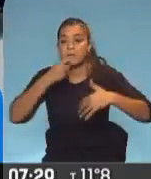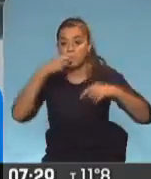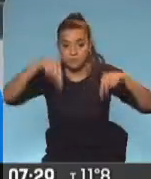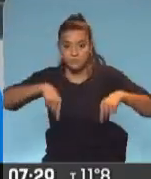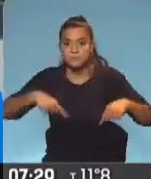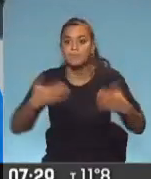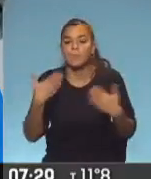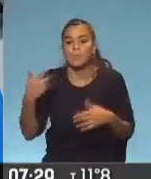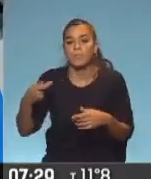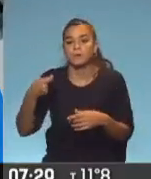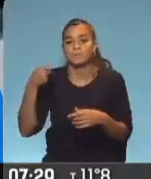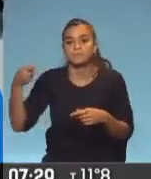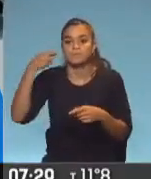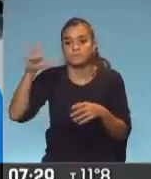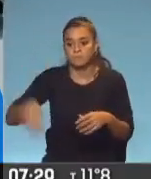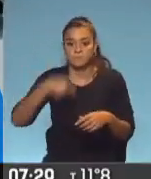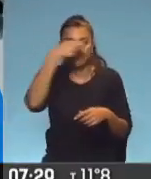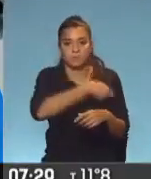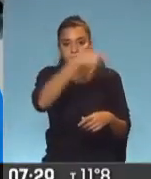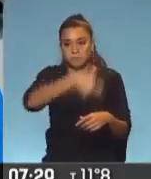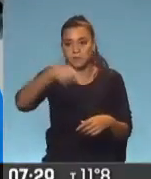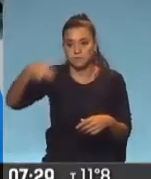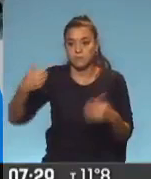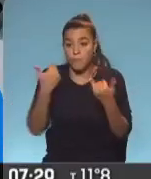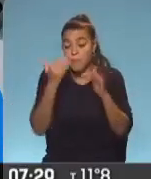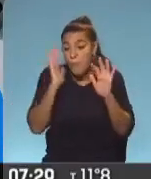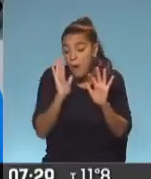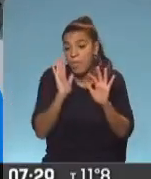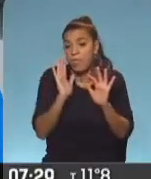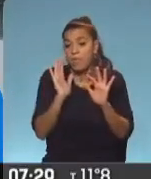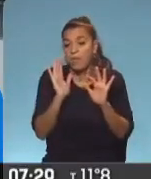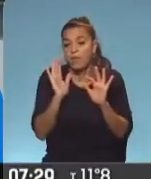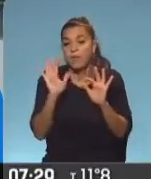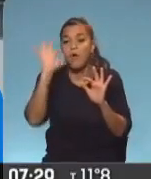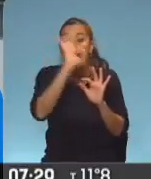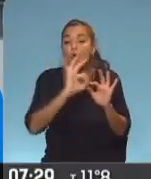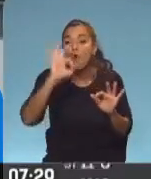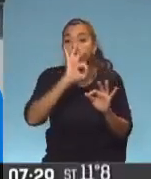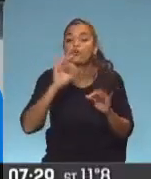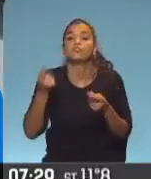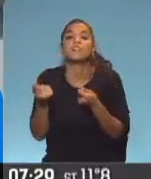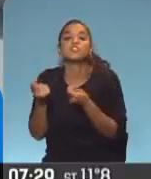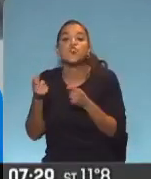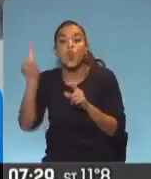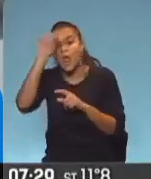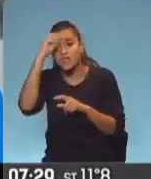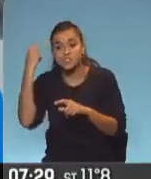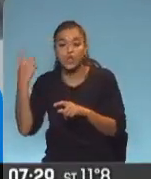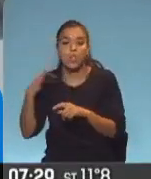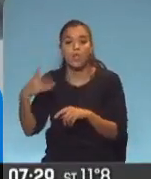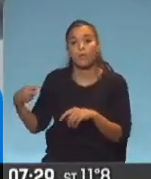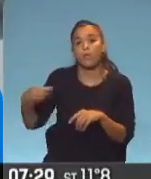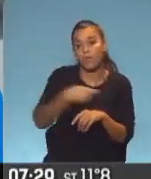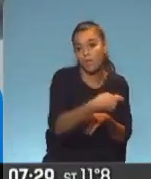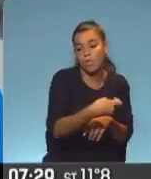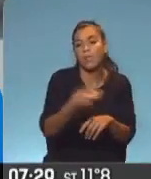esta poder echar mano a eso y afrontar los gastos que tiene que afrontar, o al Tesoro Nacional, que debe hacer un aporte